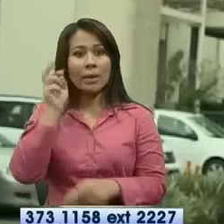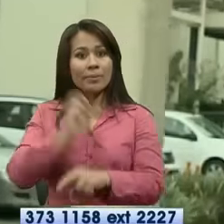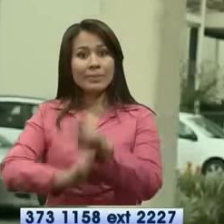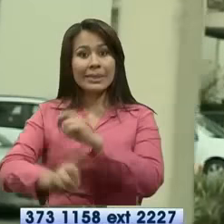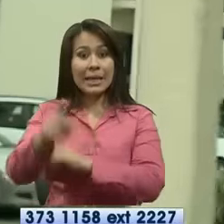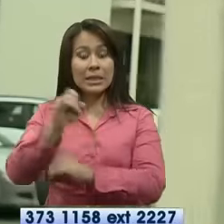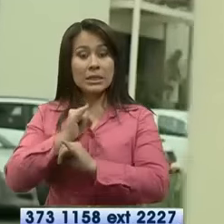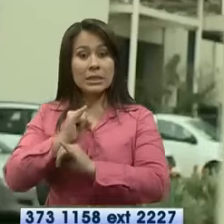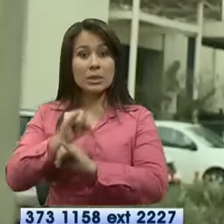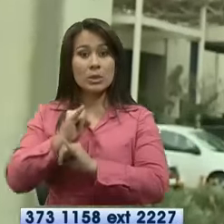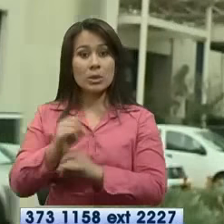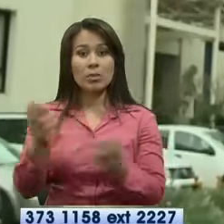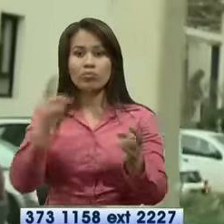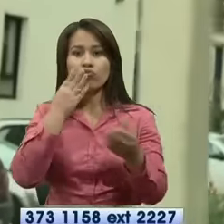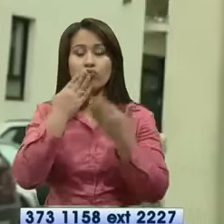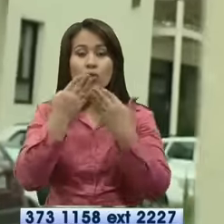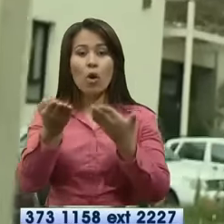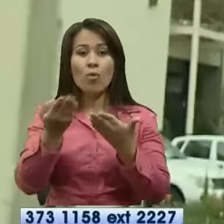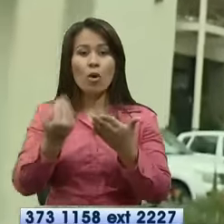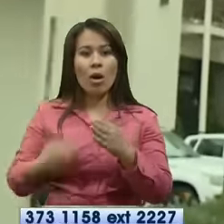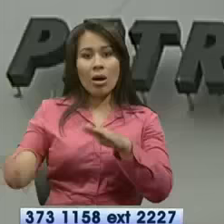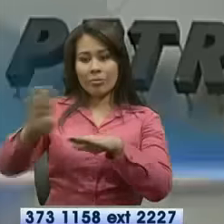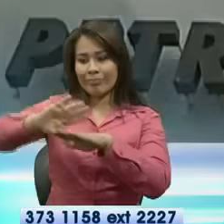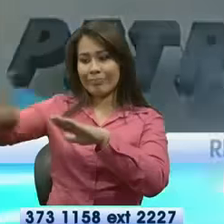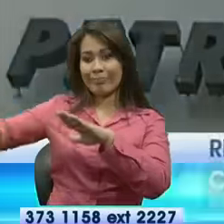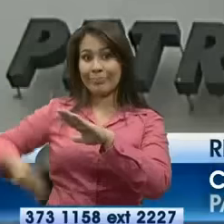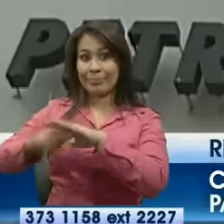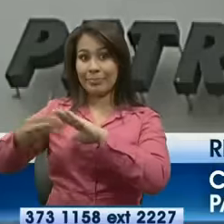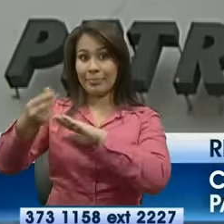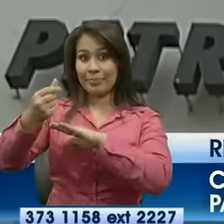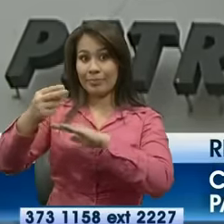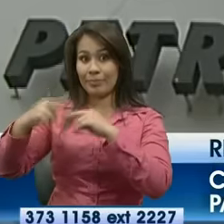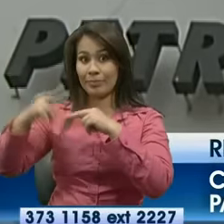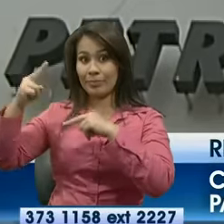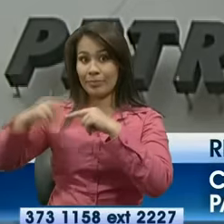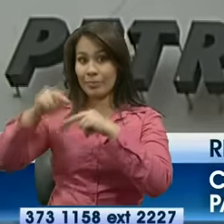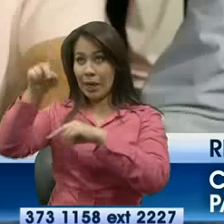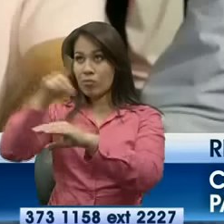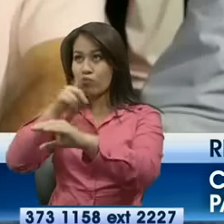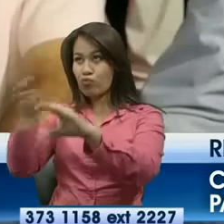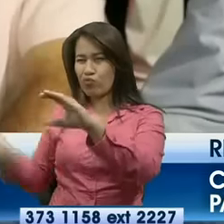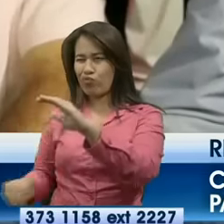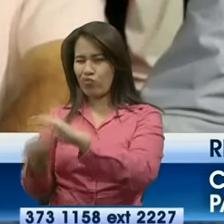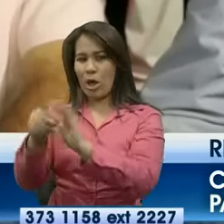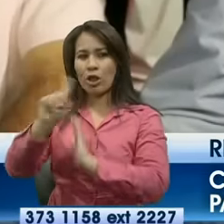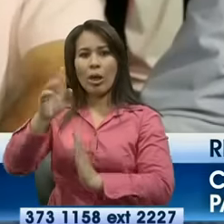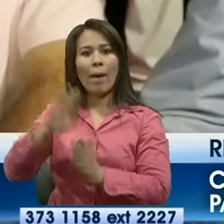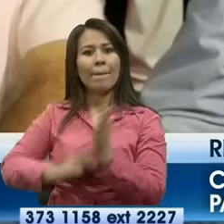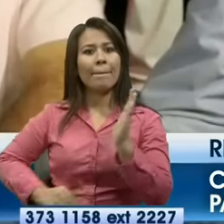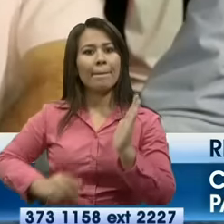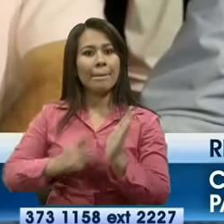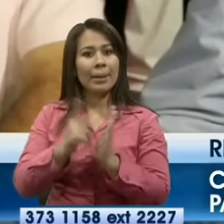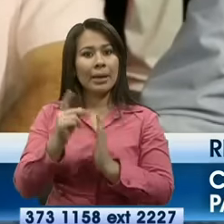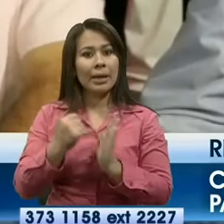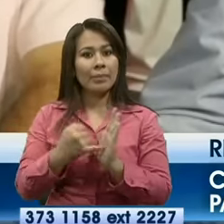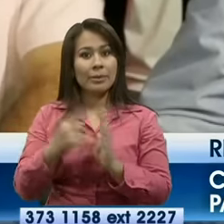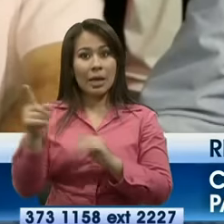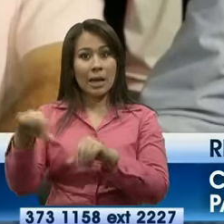institución realiza tras el escándalo de los Panama Papers. En la asamblea se registran también las primeras